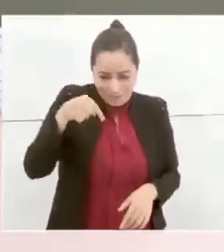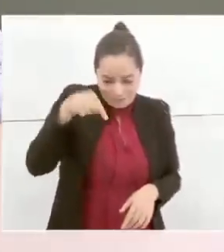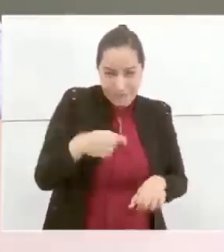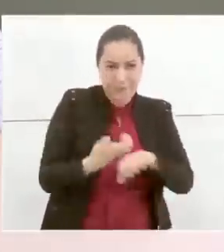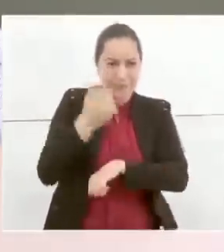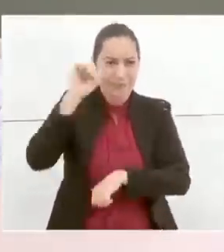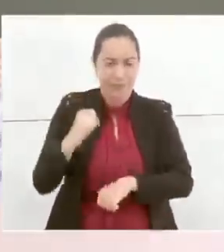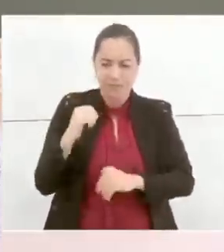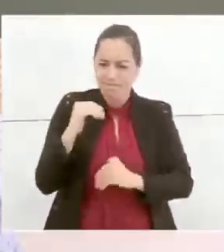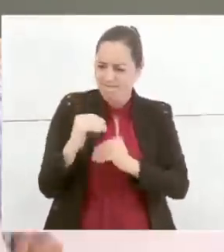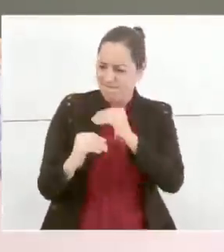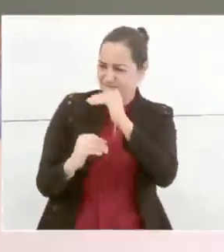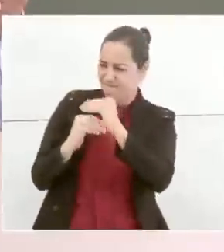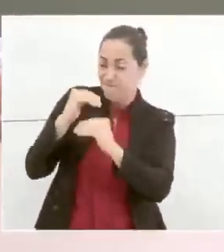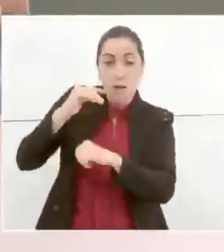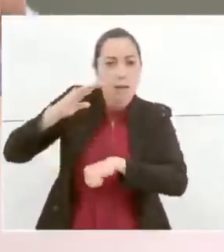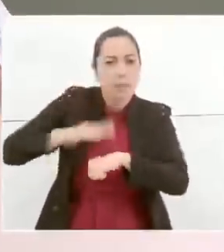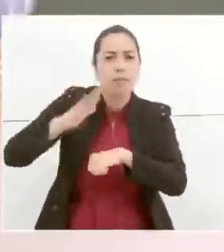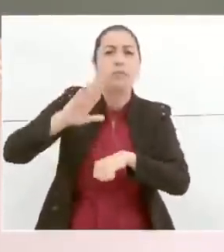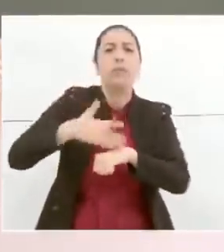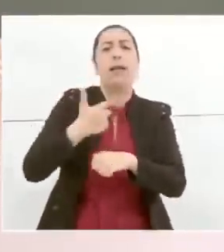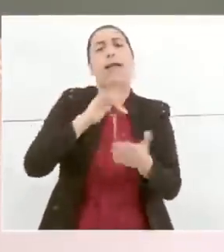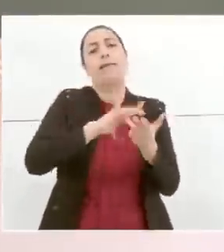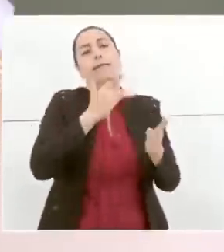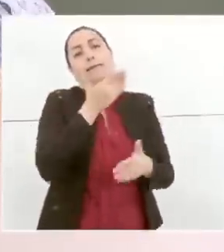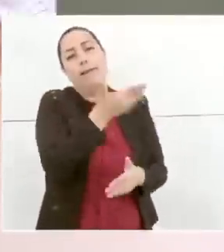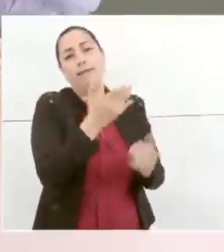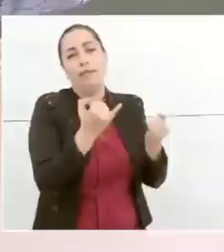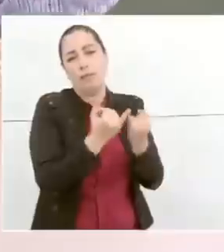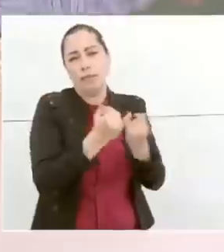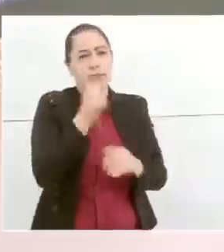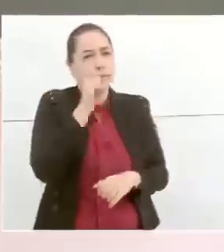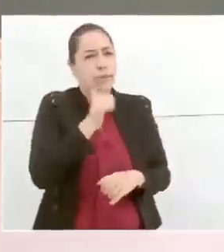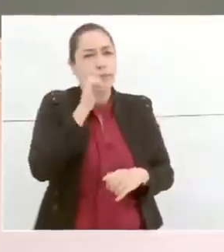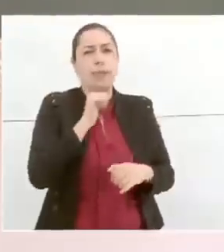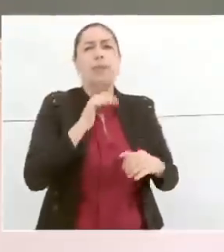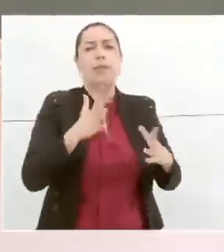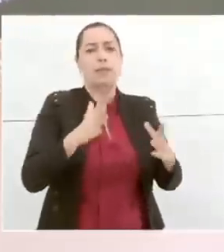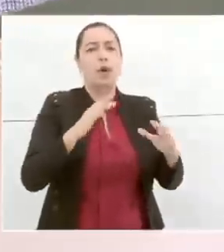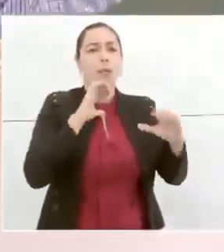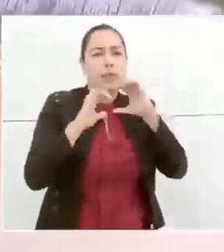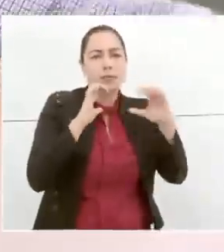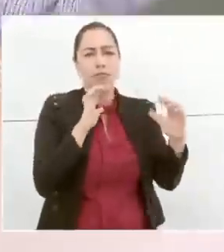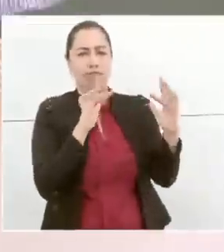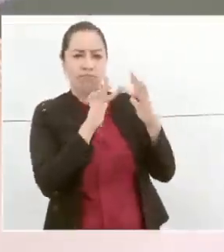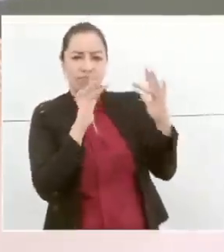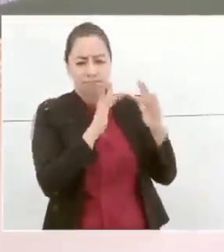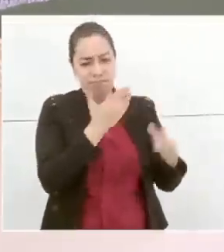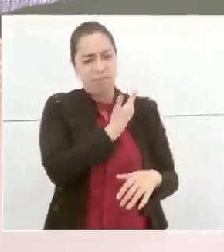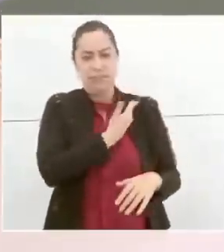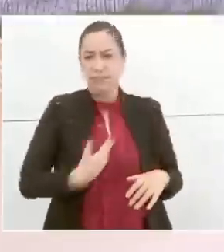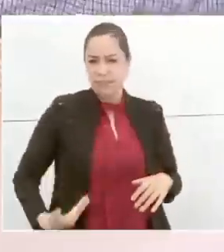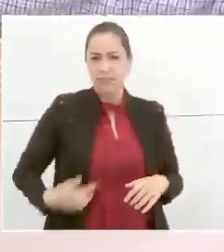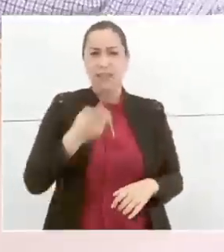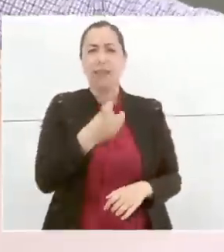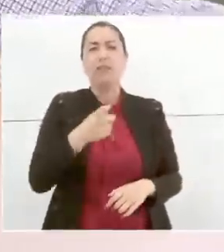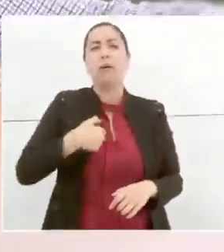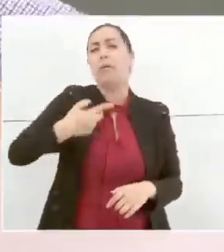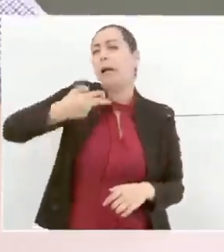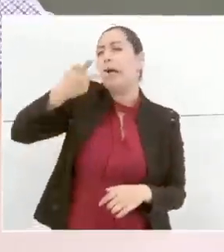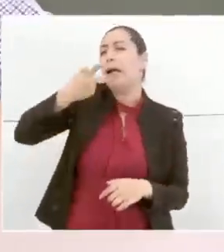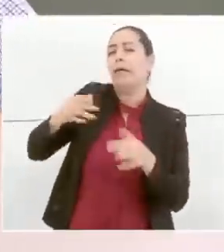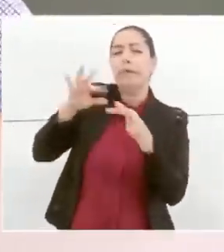que estamos junto con usted, a que hay resultados como esto. Esto no es rollo, estos son resultados, son